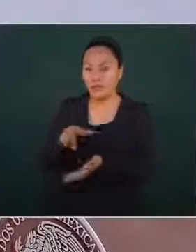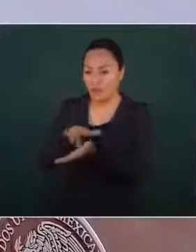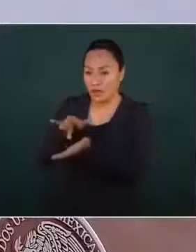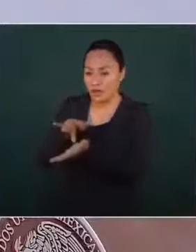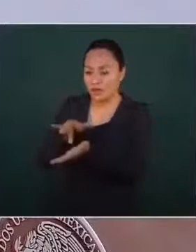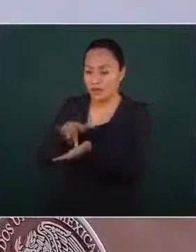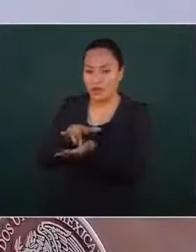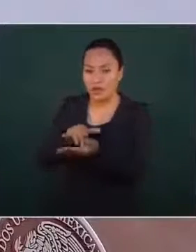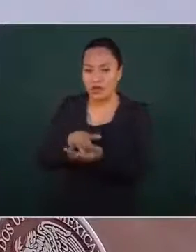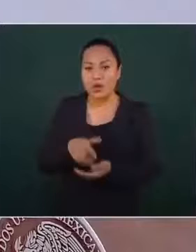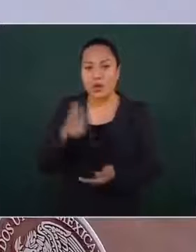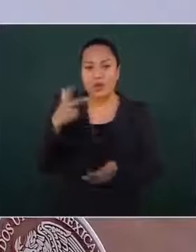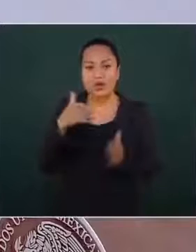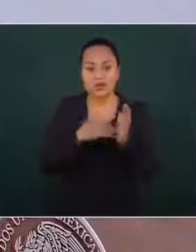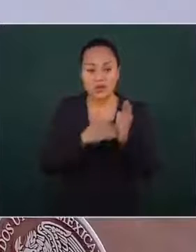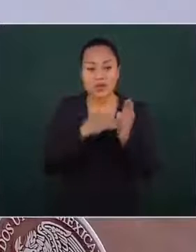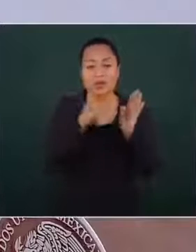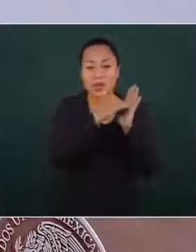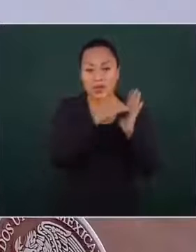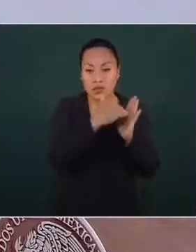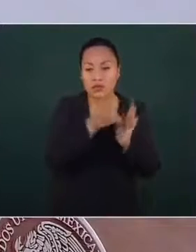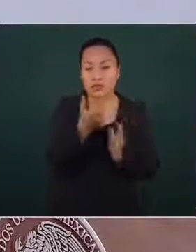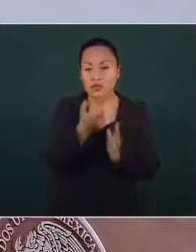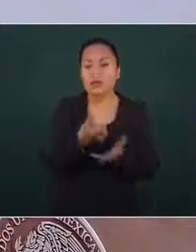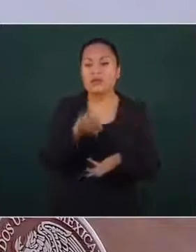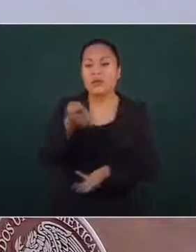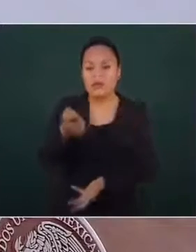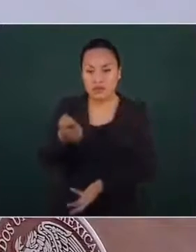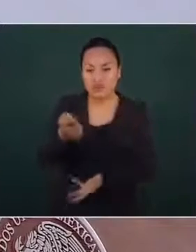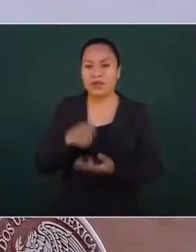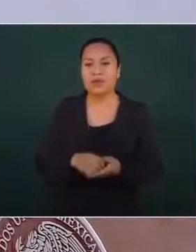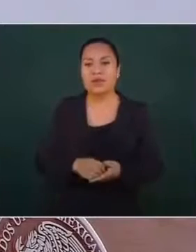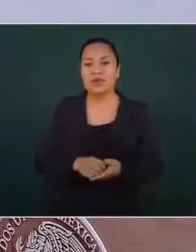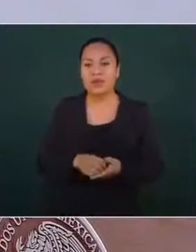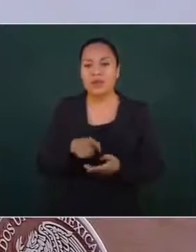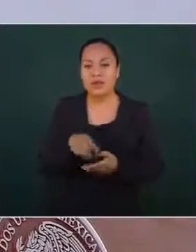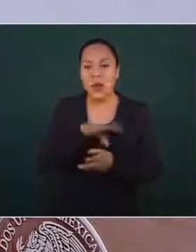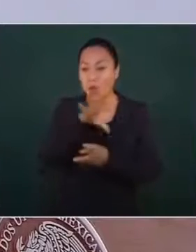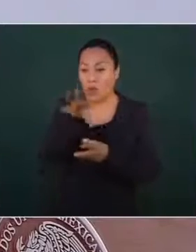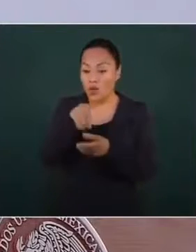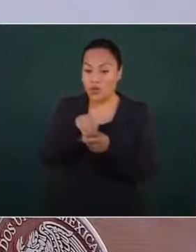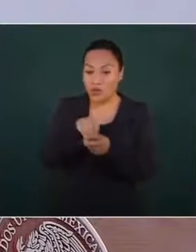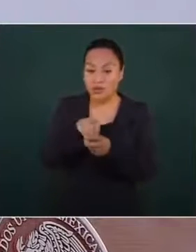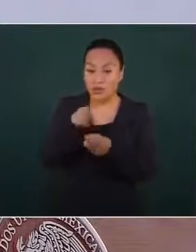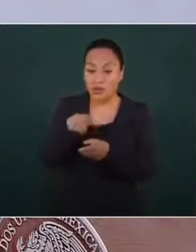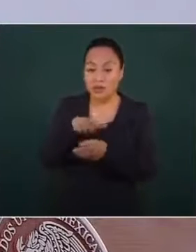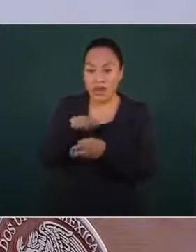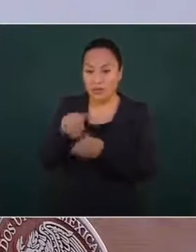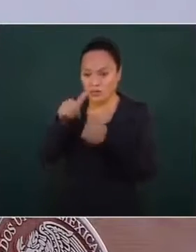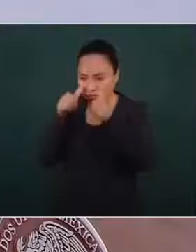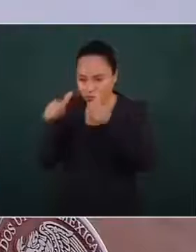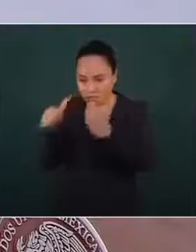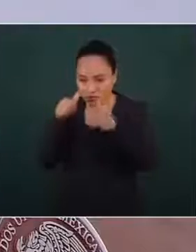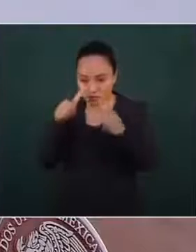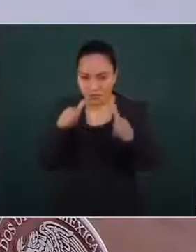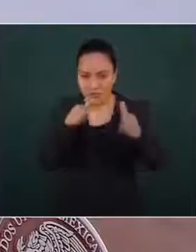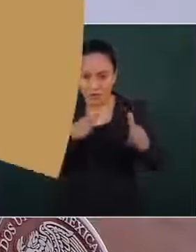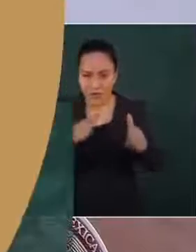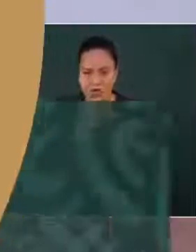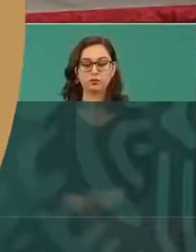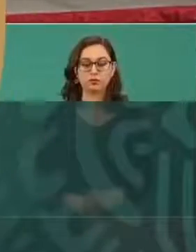más de 8 mil millones de pesos, y se están llevando a cabo la mayoría de las acciones de este